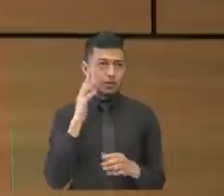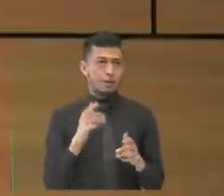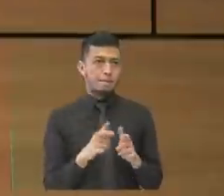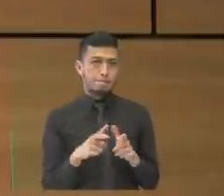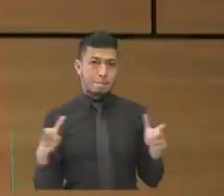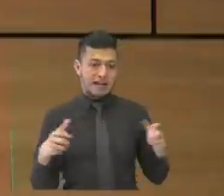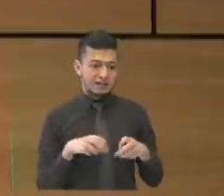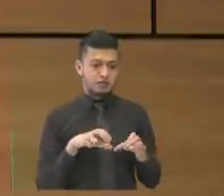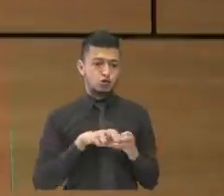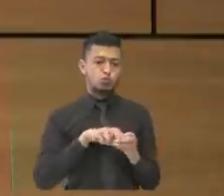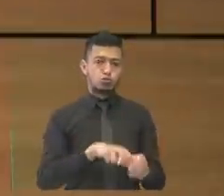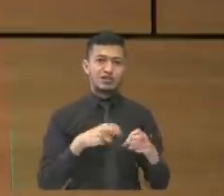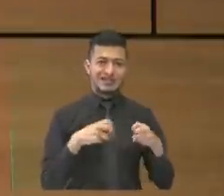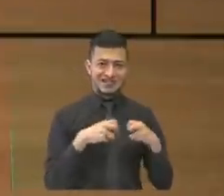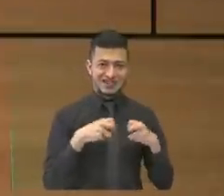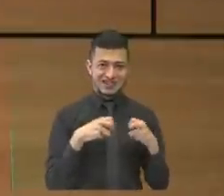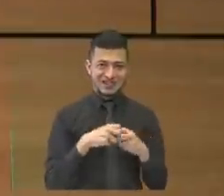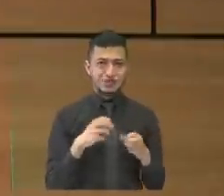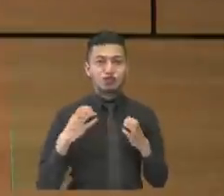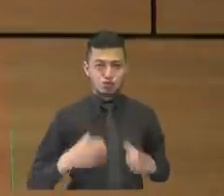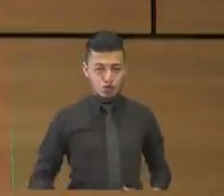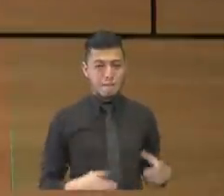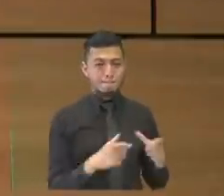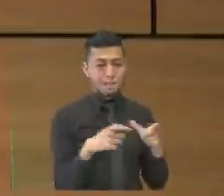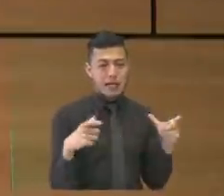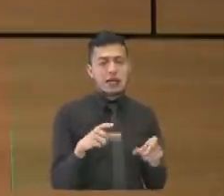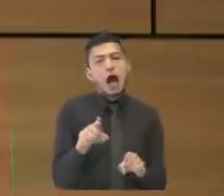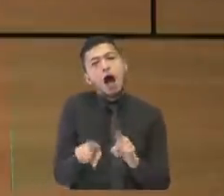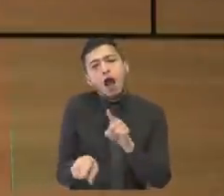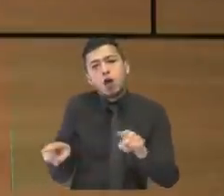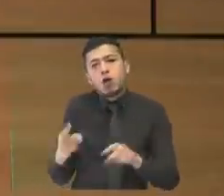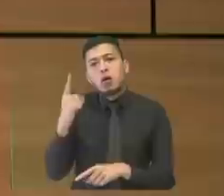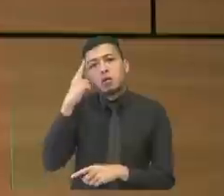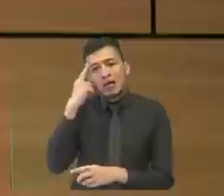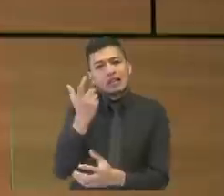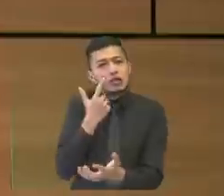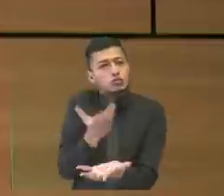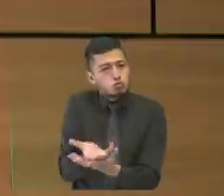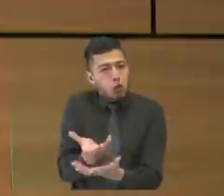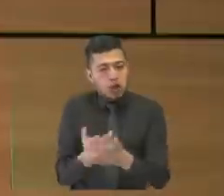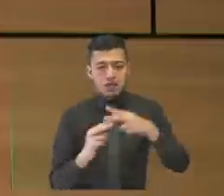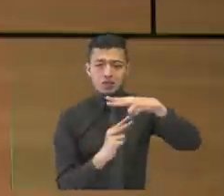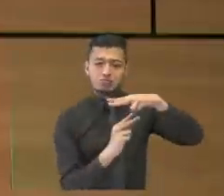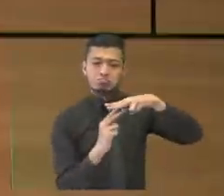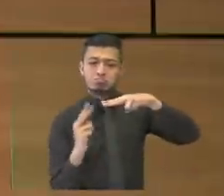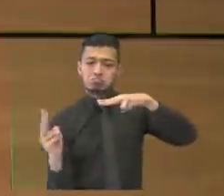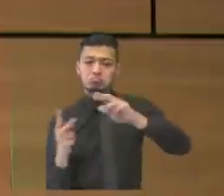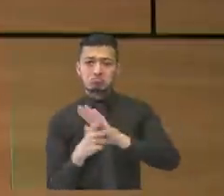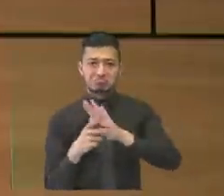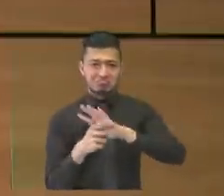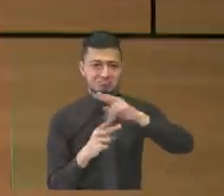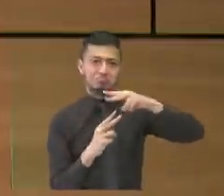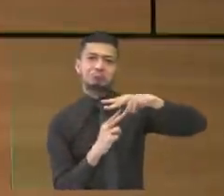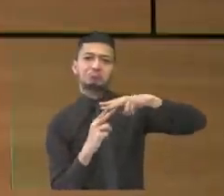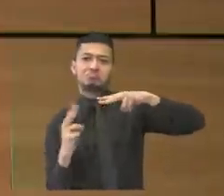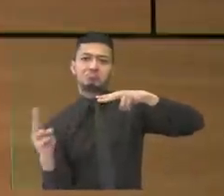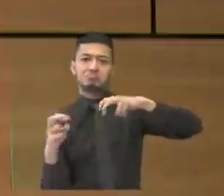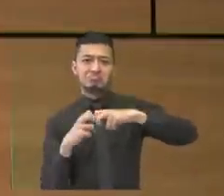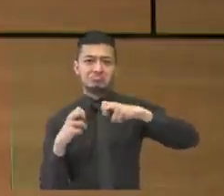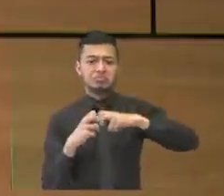buses eléctricos en la participación de los ciudadanos, sin embargo, algunos sugirieron tranvía. Así que estudiamos esa opción